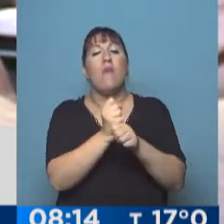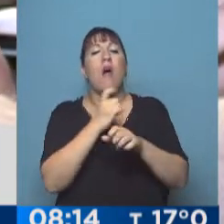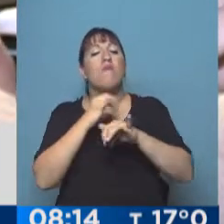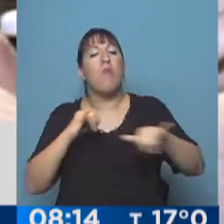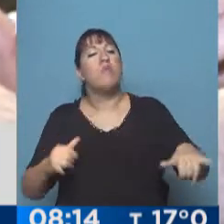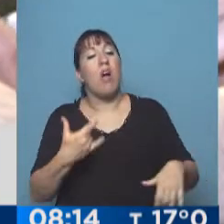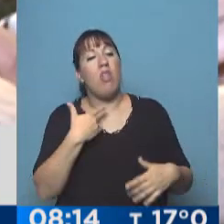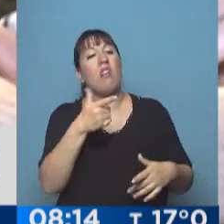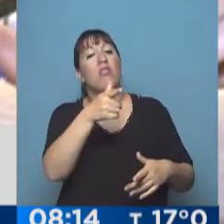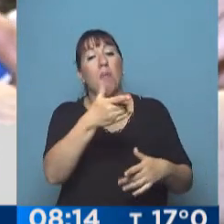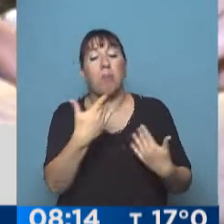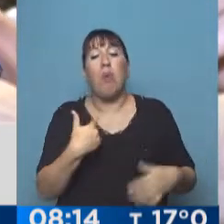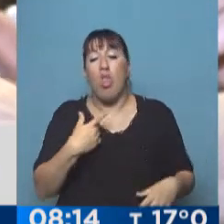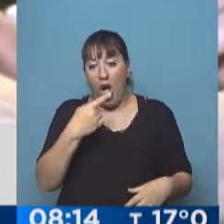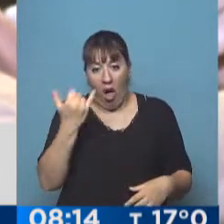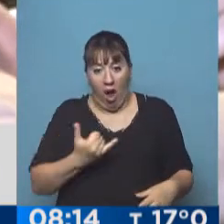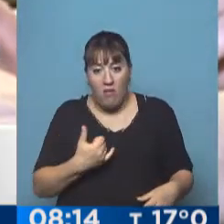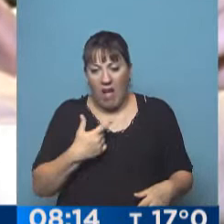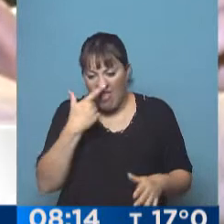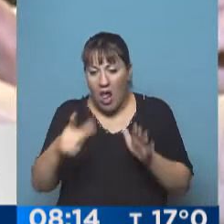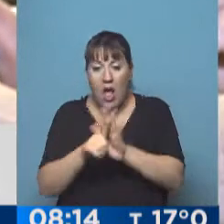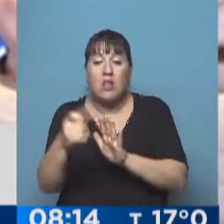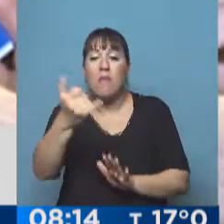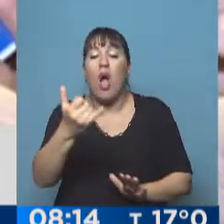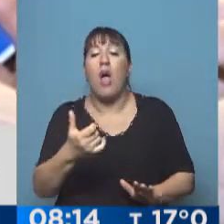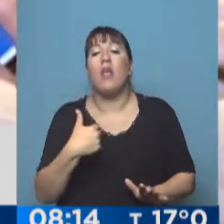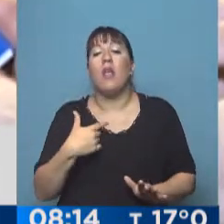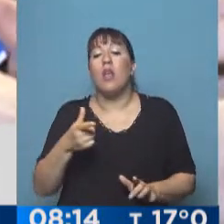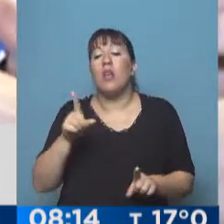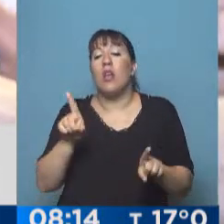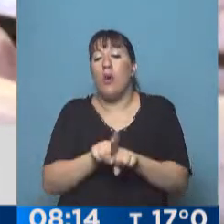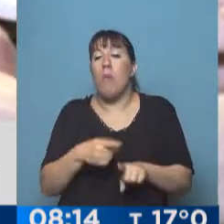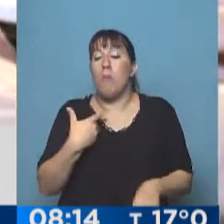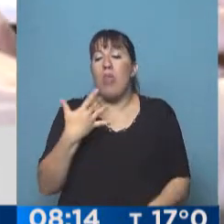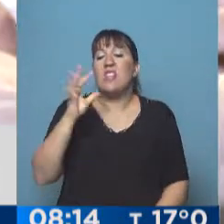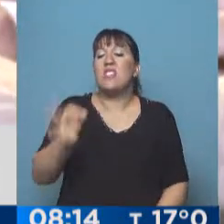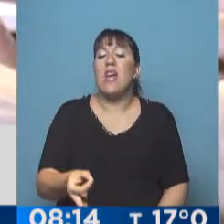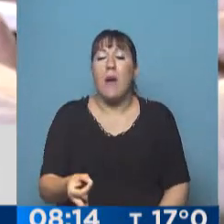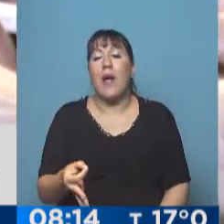puedo tener interés legítimo como de según lo dicho la corte en saber